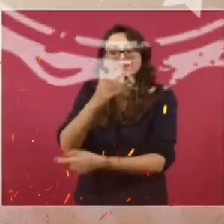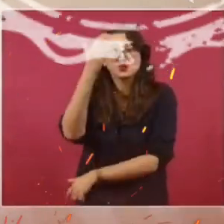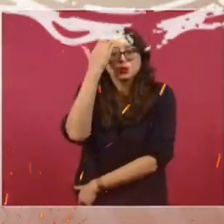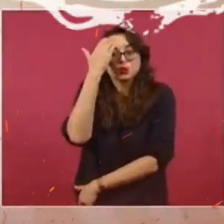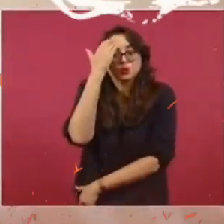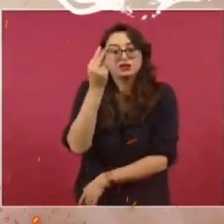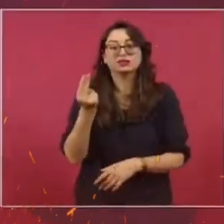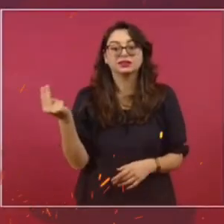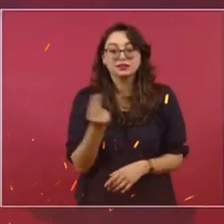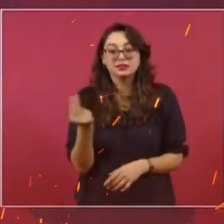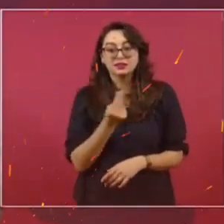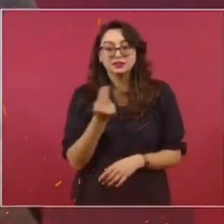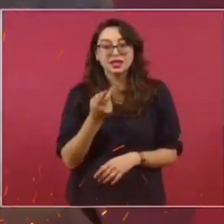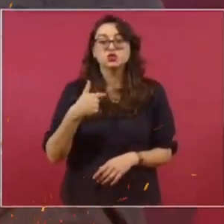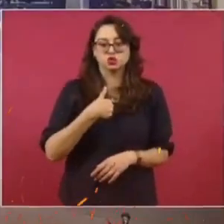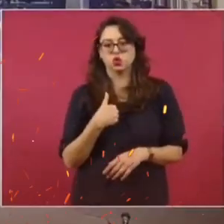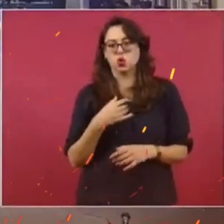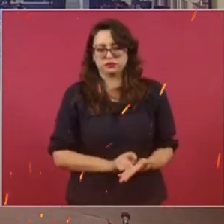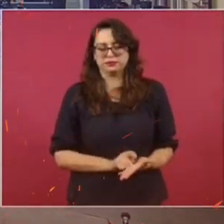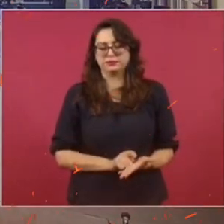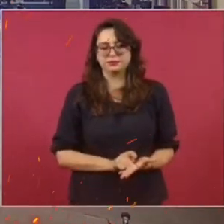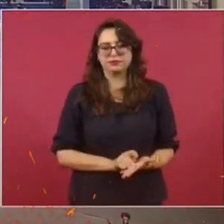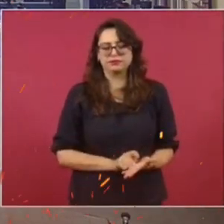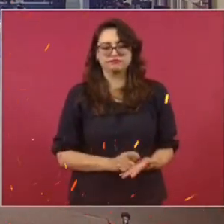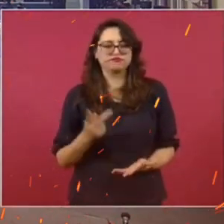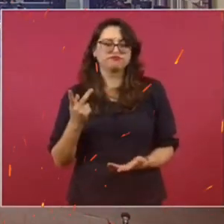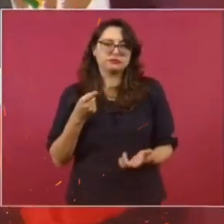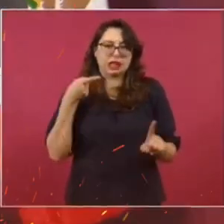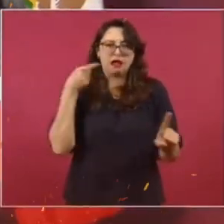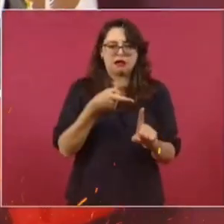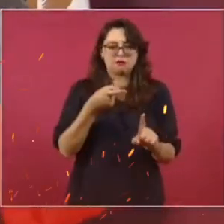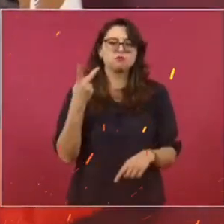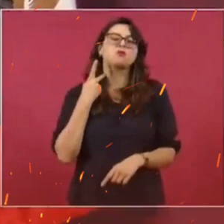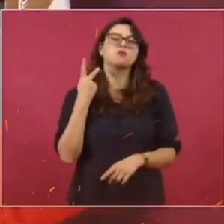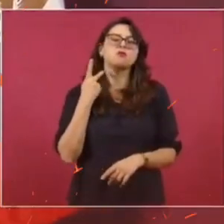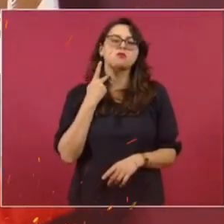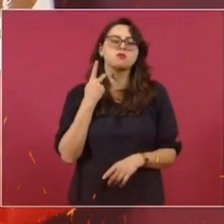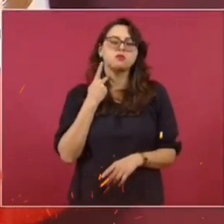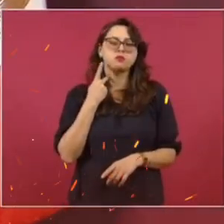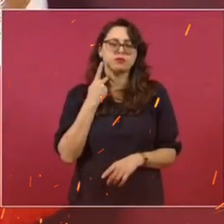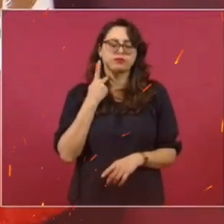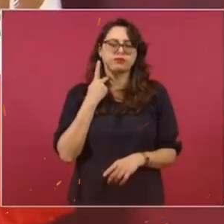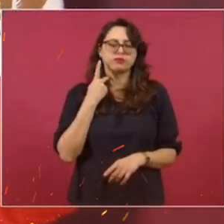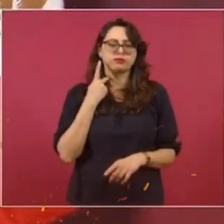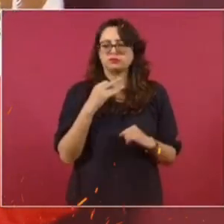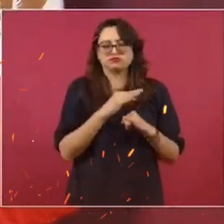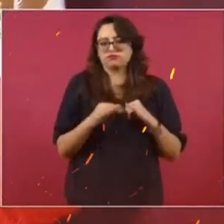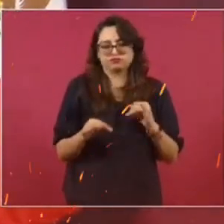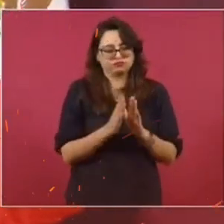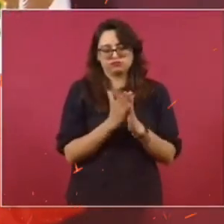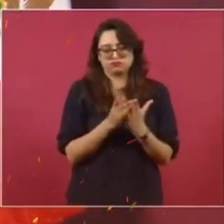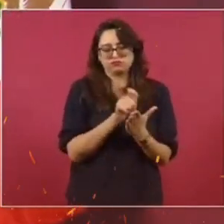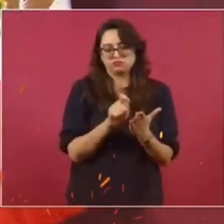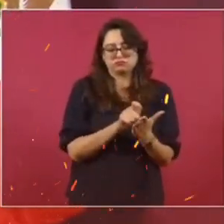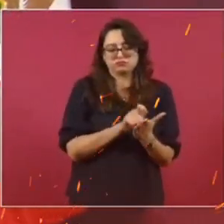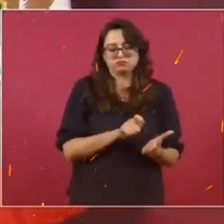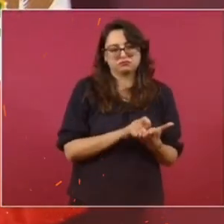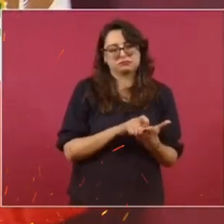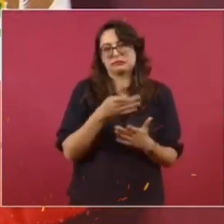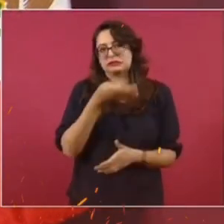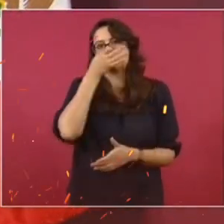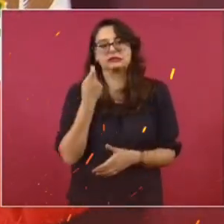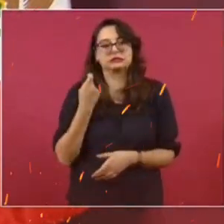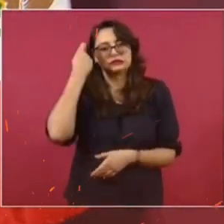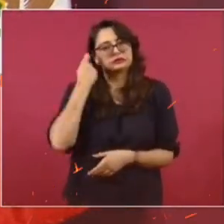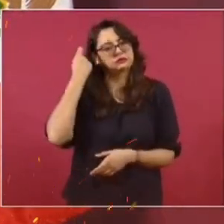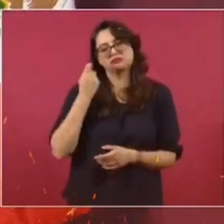Ahora estoy escribiendo mi último libro como político en activo. Ya me voy a retirar. Entonces, antes voy a